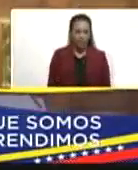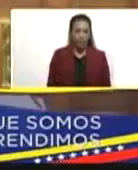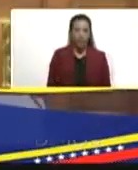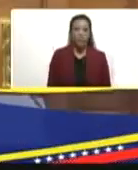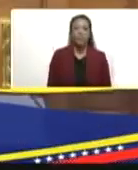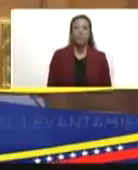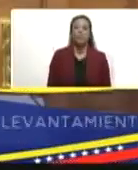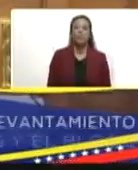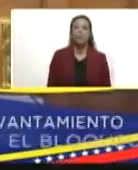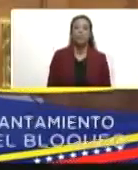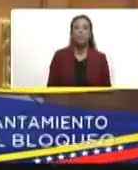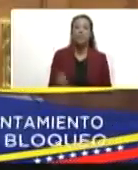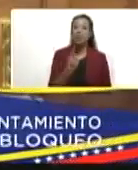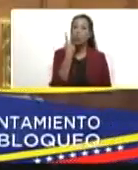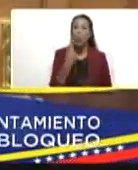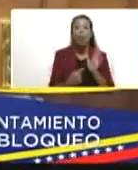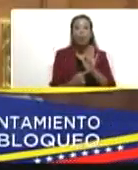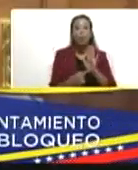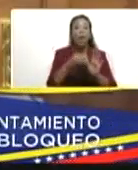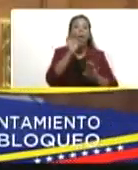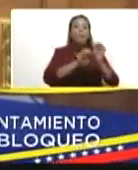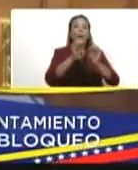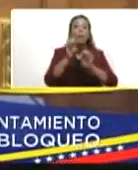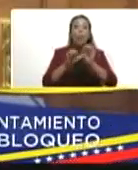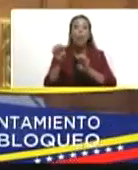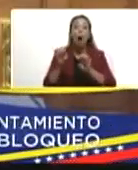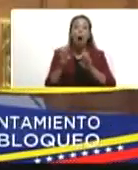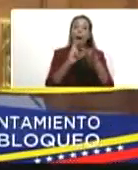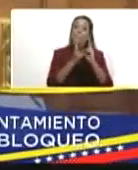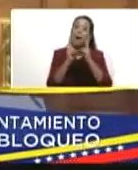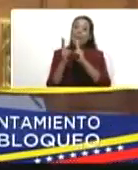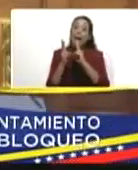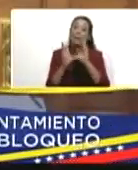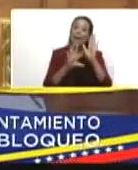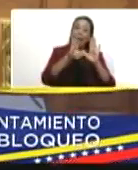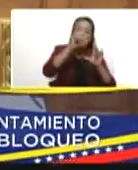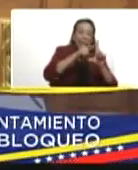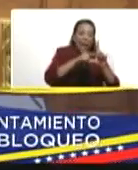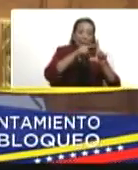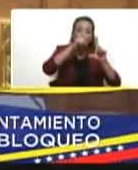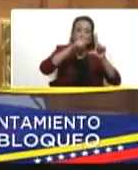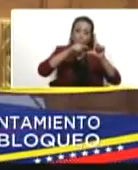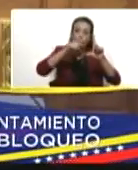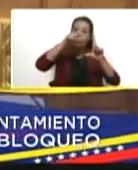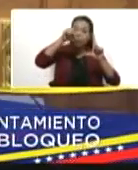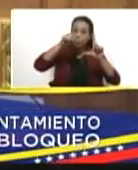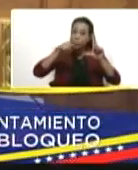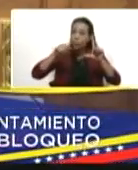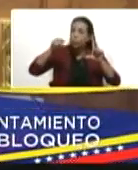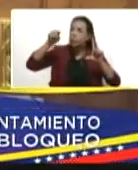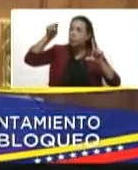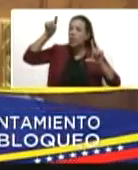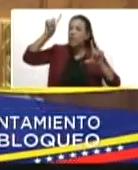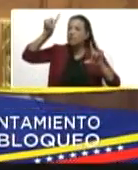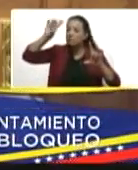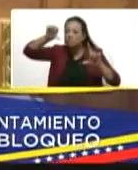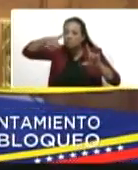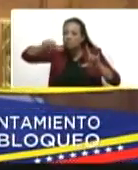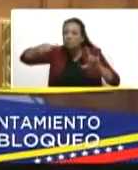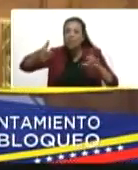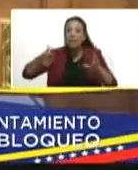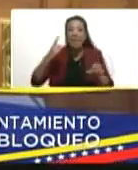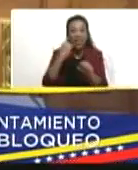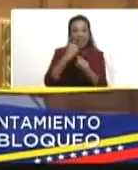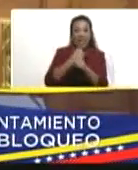futuro solamente habría que revisar las variables de crecimiento de inversión de derechos